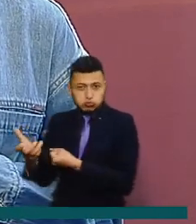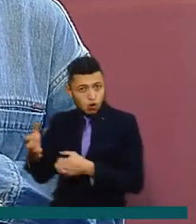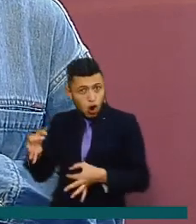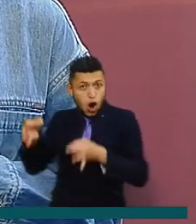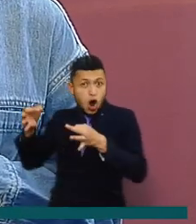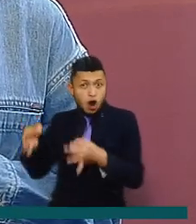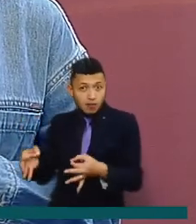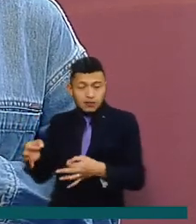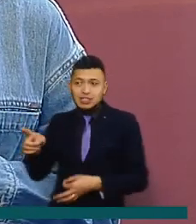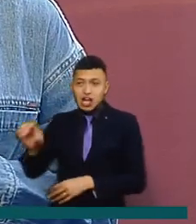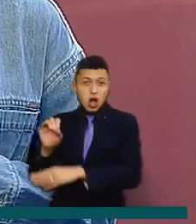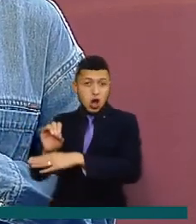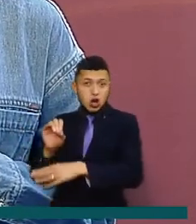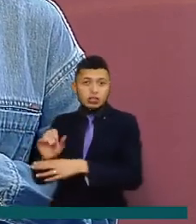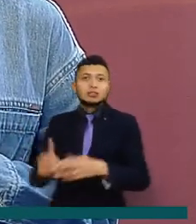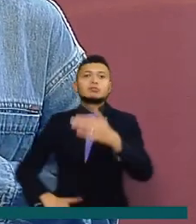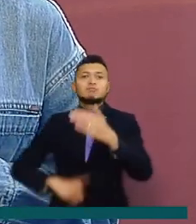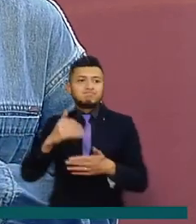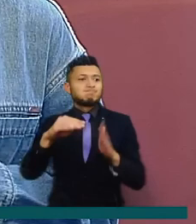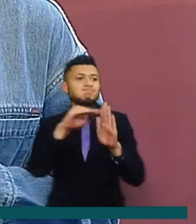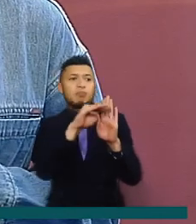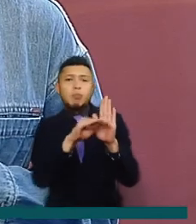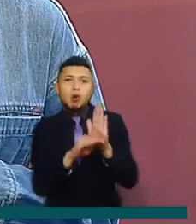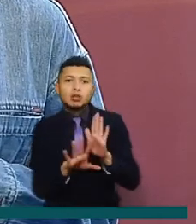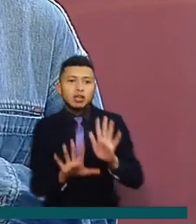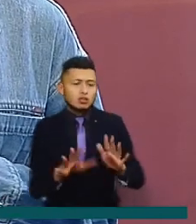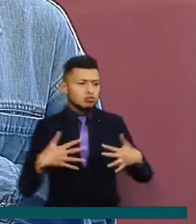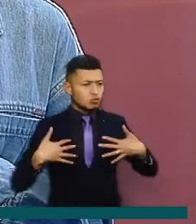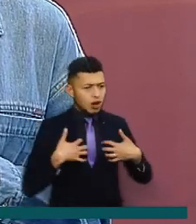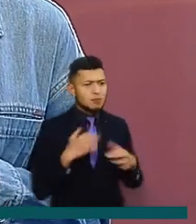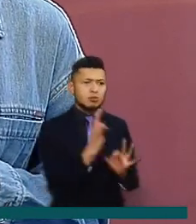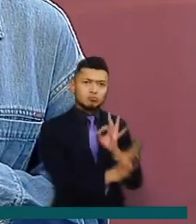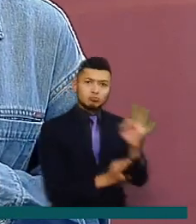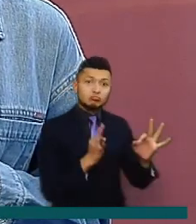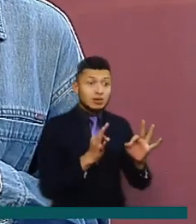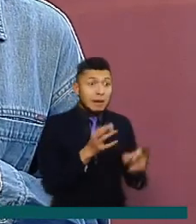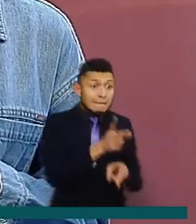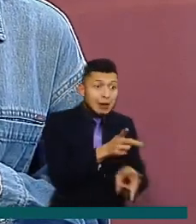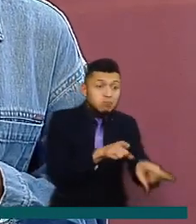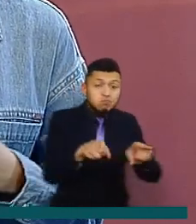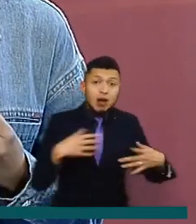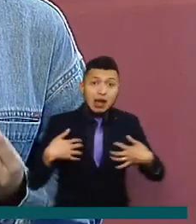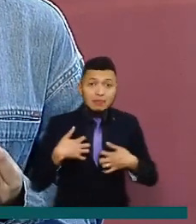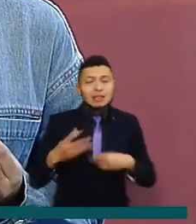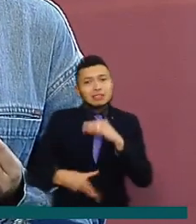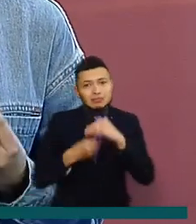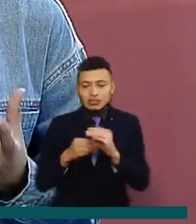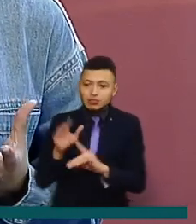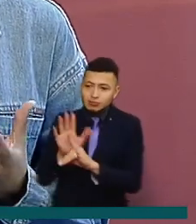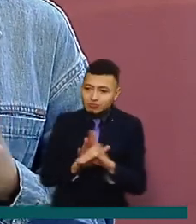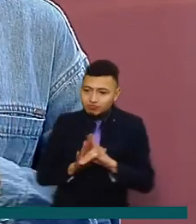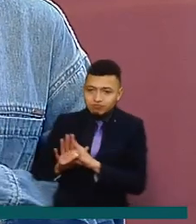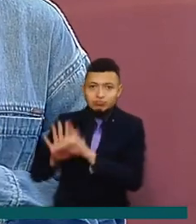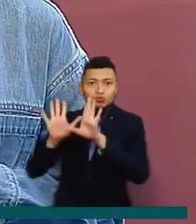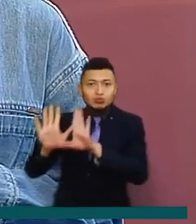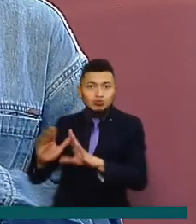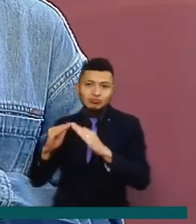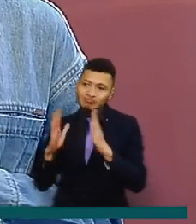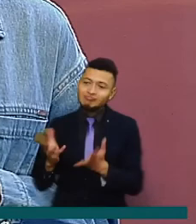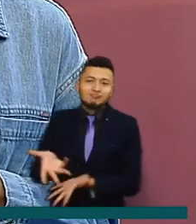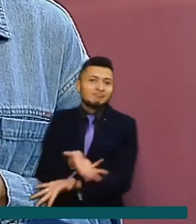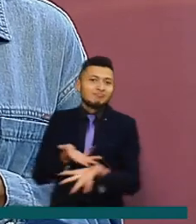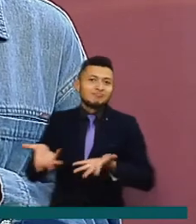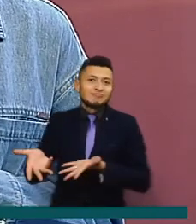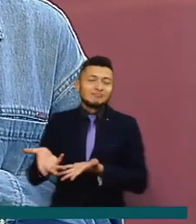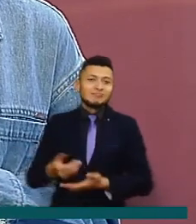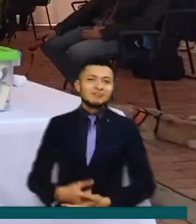Bogotá, organismo que lanzó su política Pet Friendly, no solo para ayudar a los animales en peligro, sino para compartir con las mascotas de la casa.